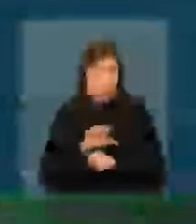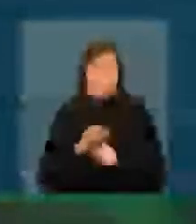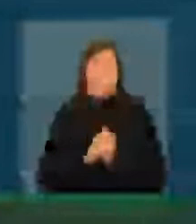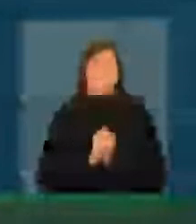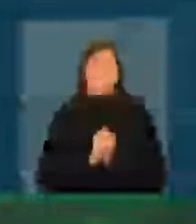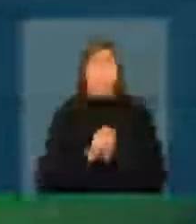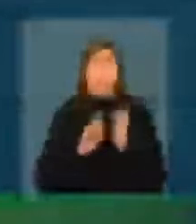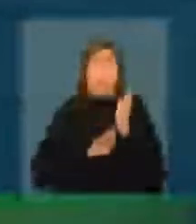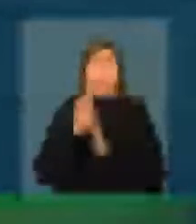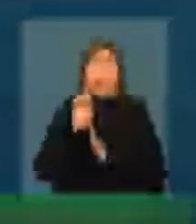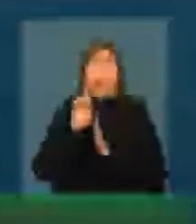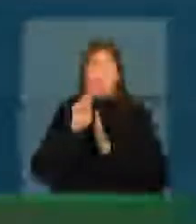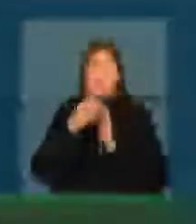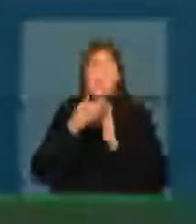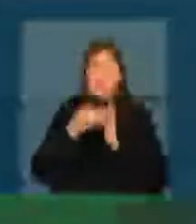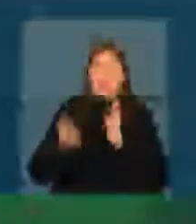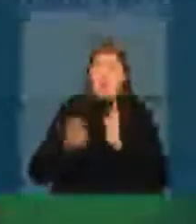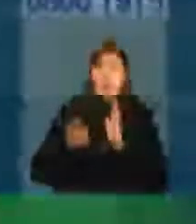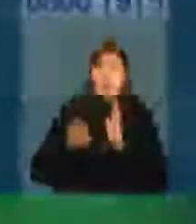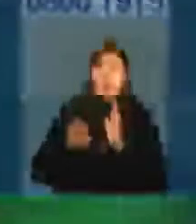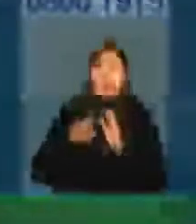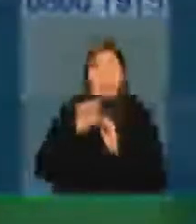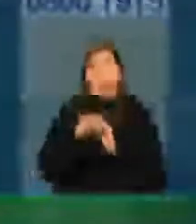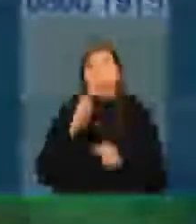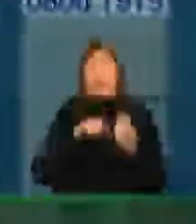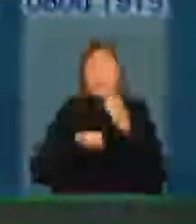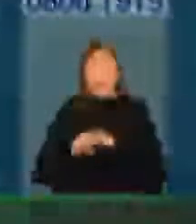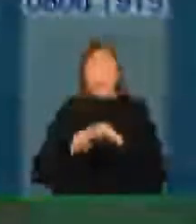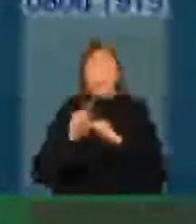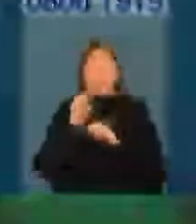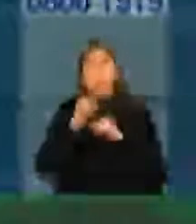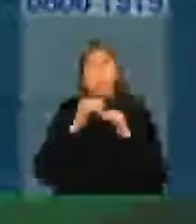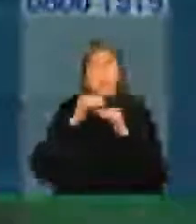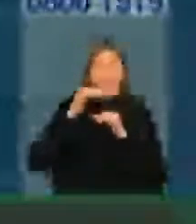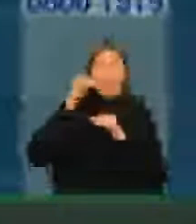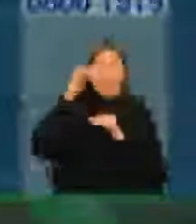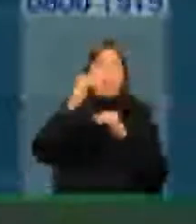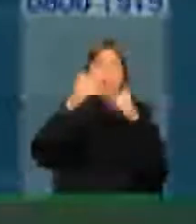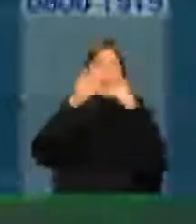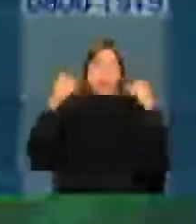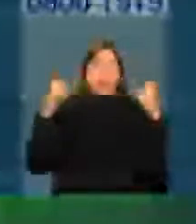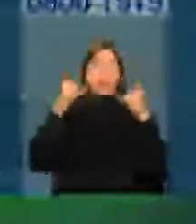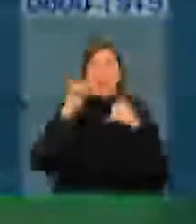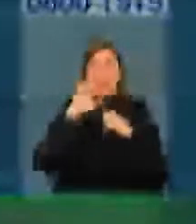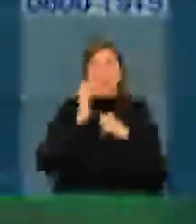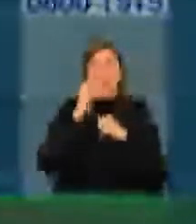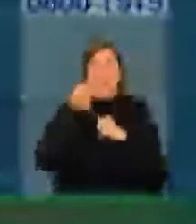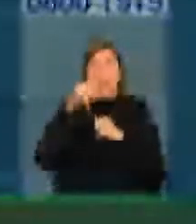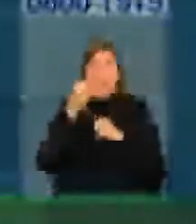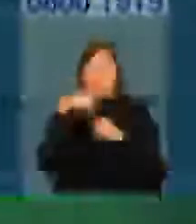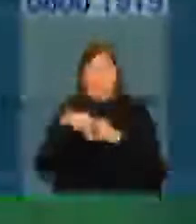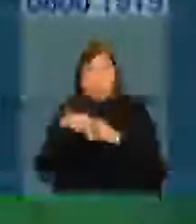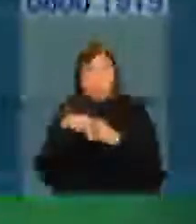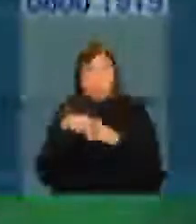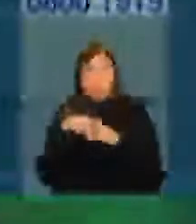la cápsula se separó de su propulsor y los astronautas pasaron unos minutos por encima de la denominada línea de Kármán, a 100 kilómetros de la superficie y